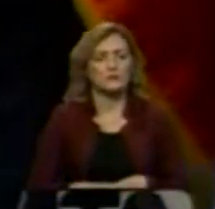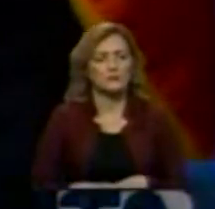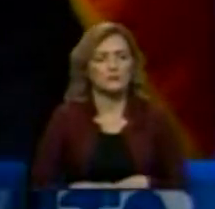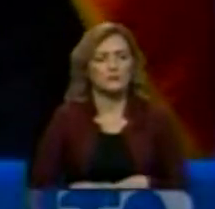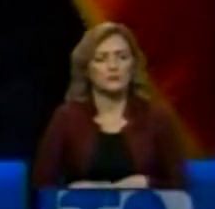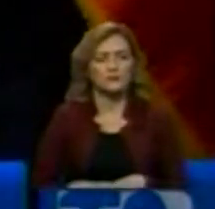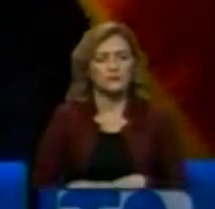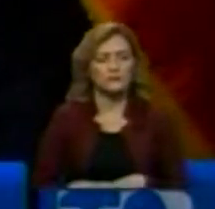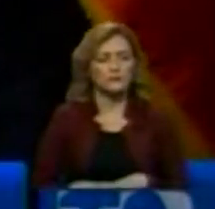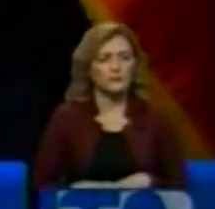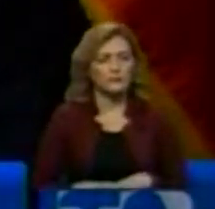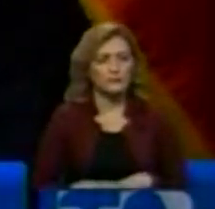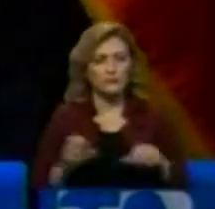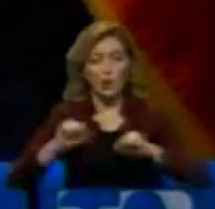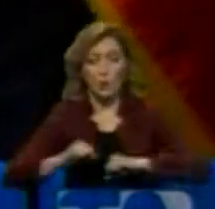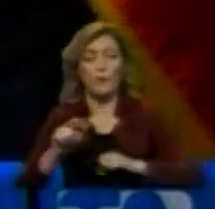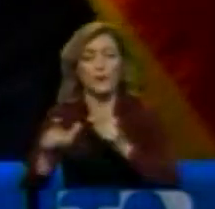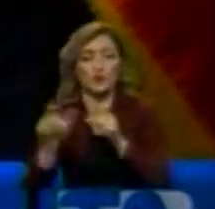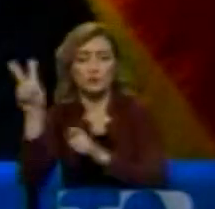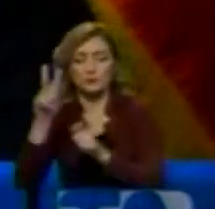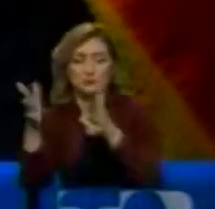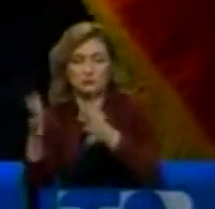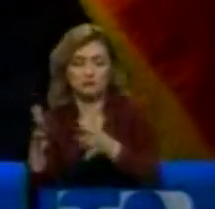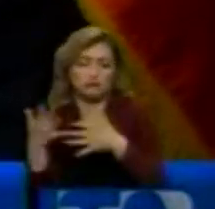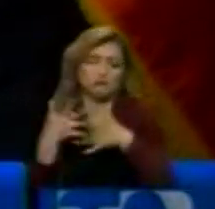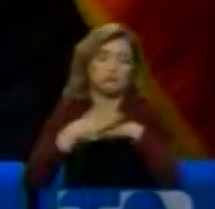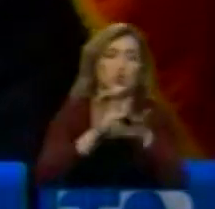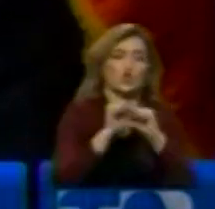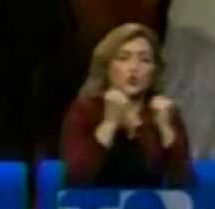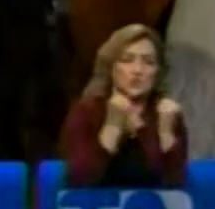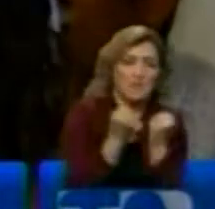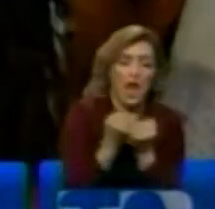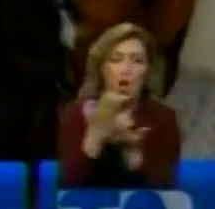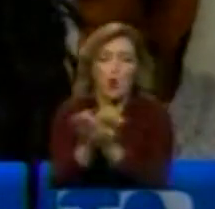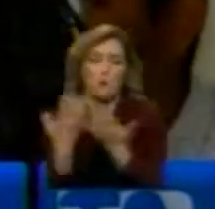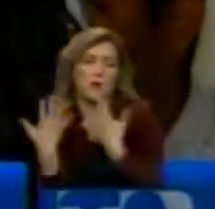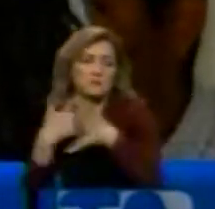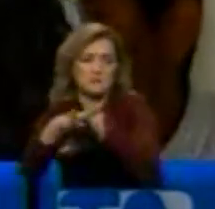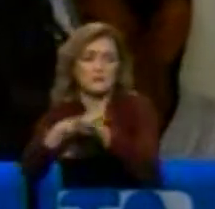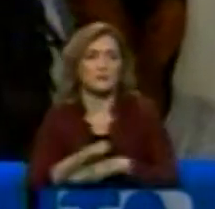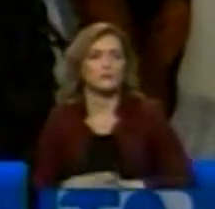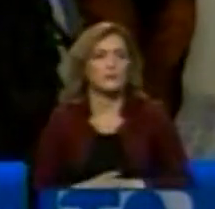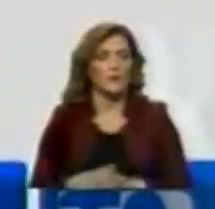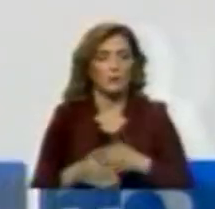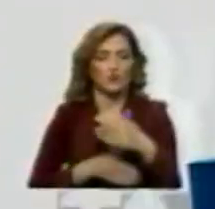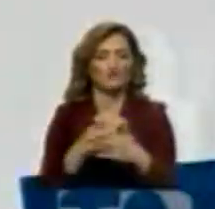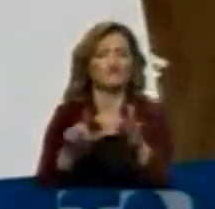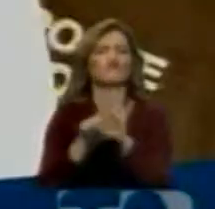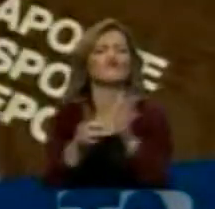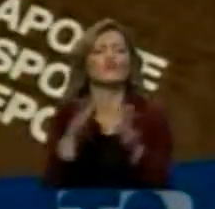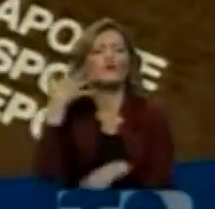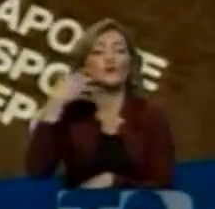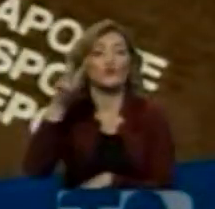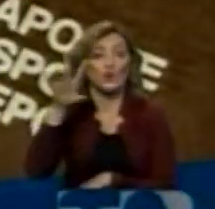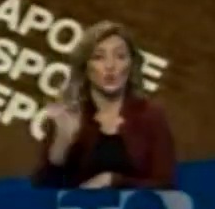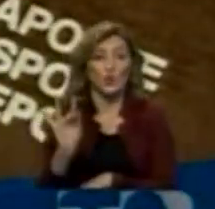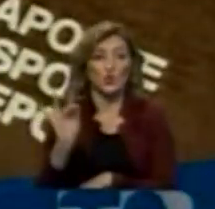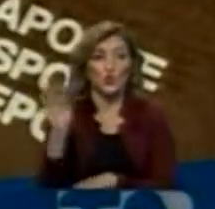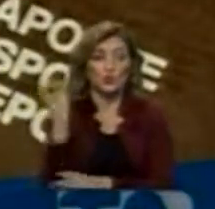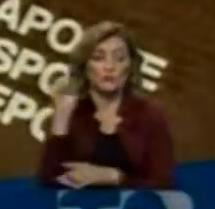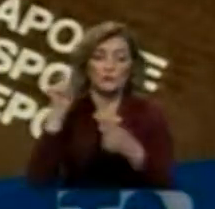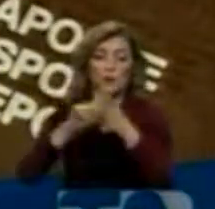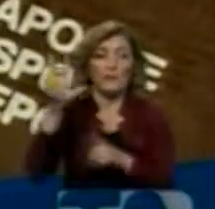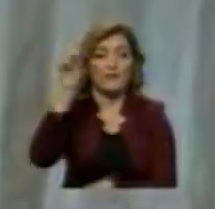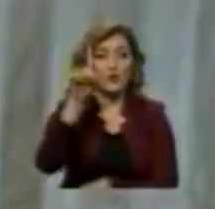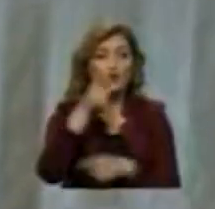mecanismos para poder integrarse social y económicamente al Estado ecuatoriano. El proceso de regularización va desde el 28 de octubre hasta el 31